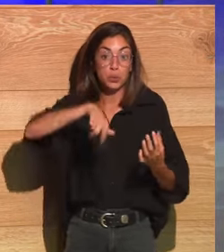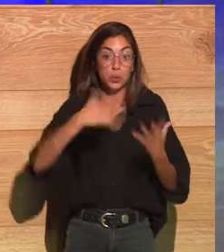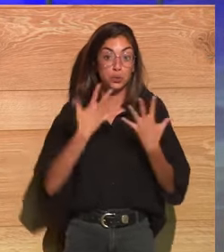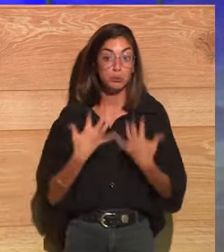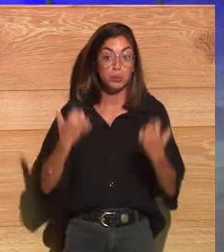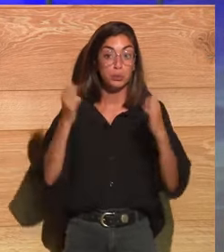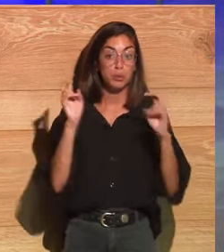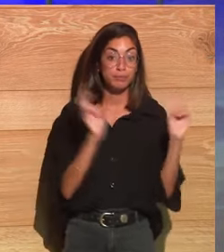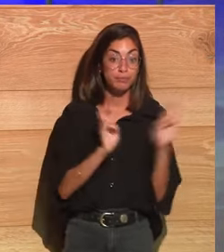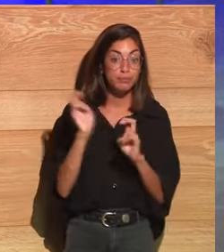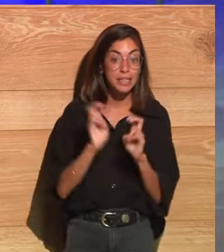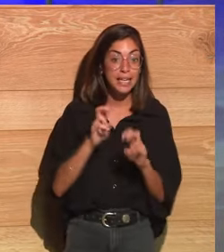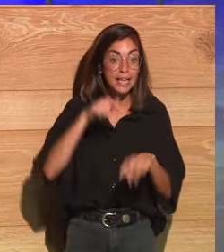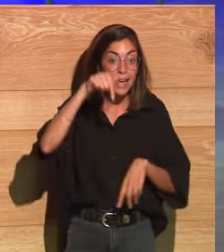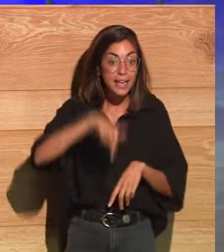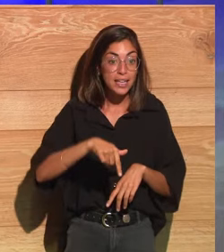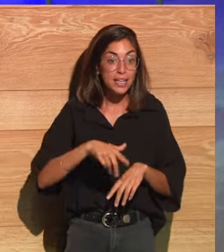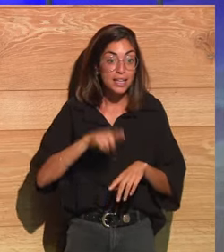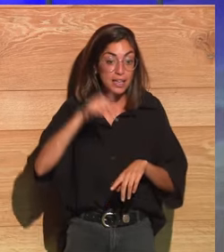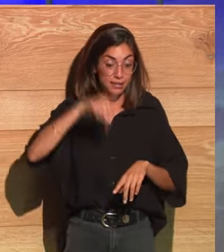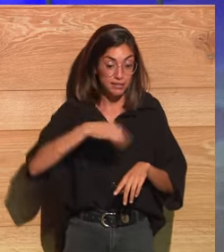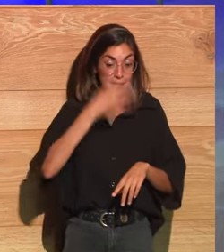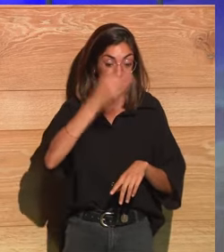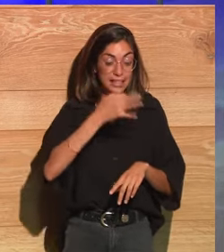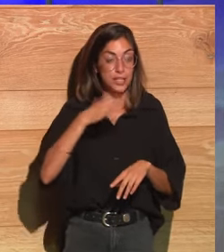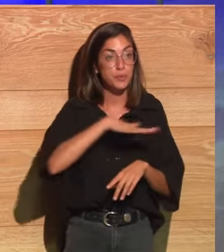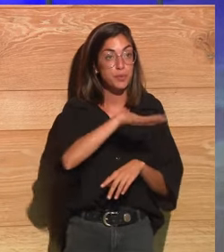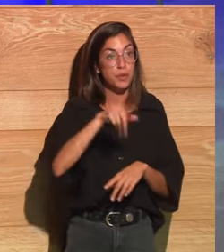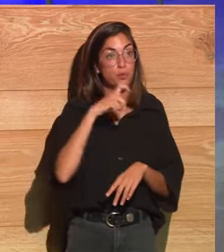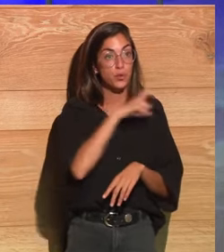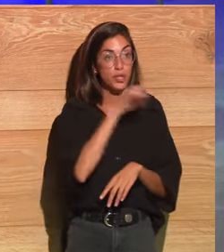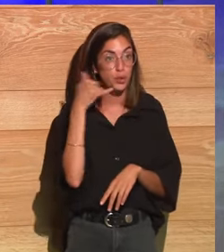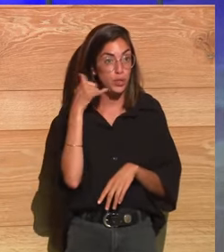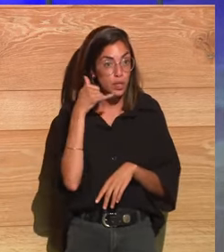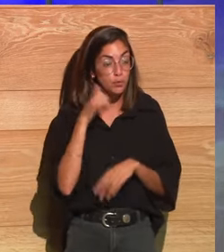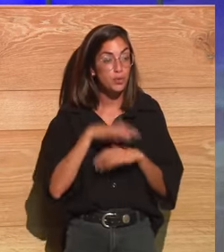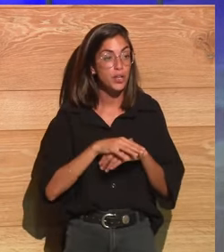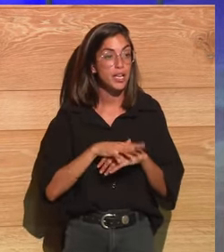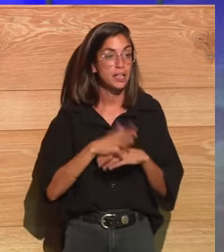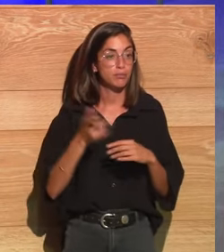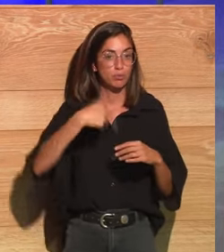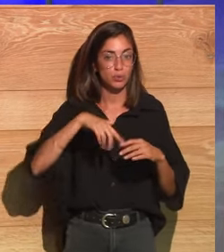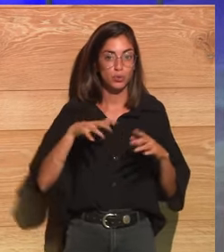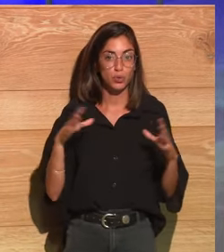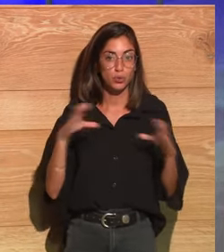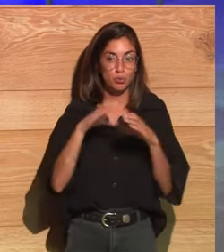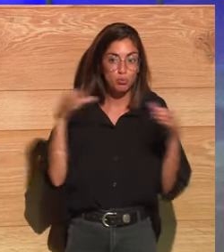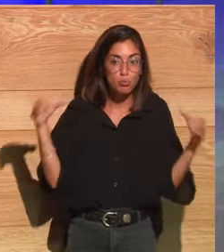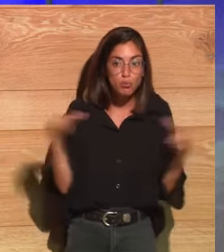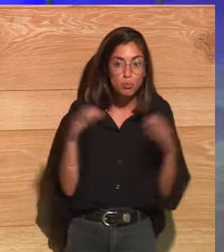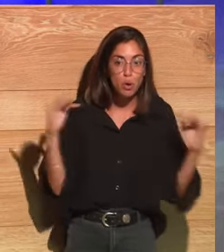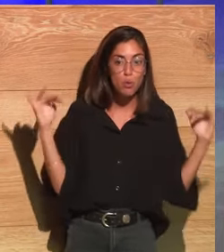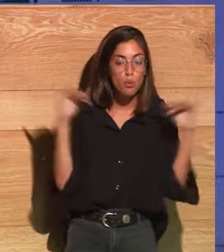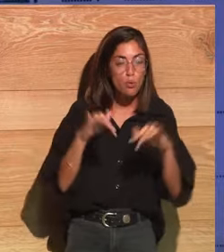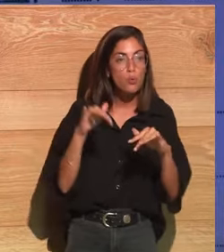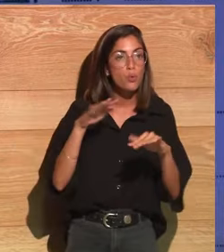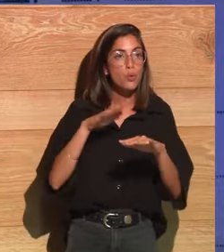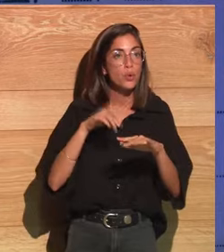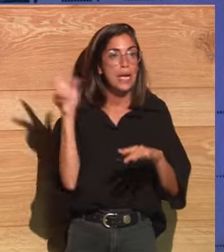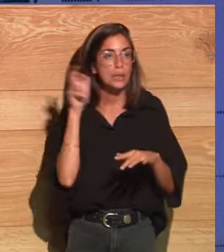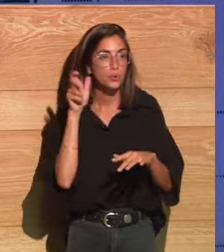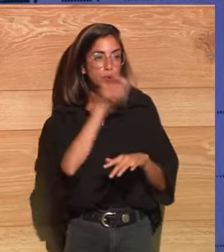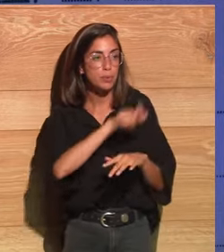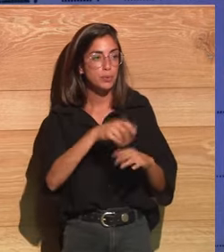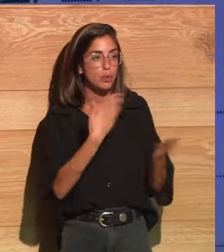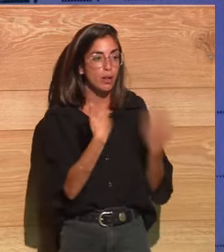¿No? ¿Qué estamos haciendo esta tarde aquí en el espacio Fundación Telefónica? Esto de juntarnos en esta sala y escuchar a dos personas charlar, con suerte